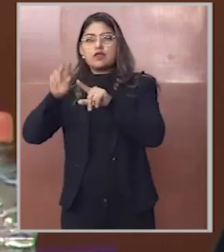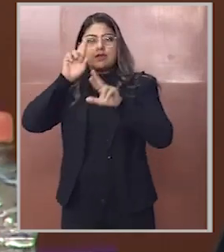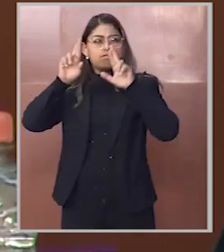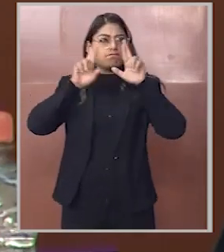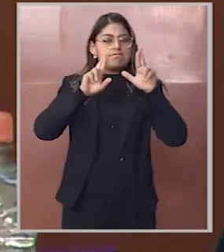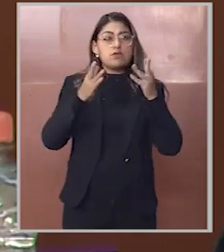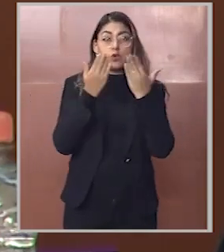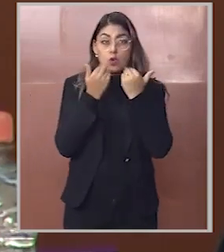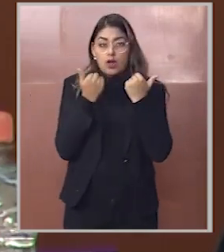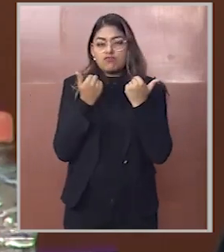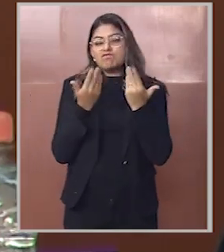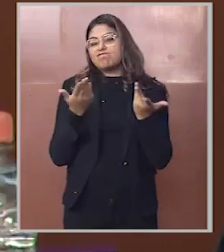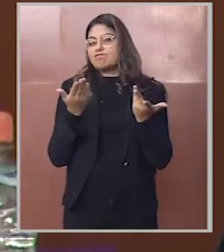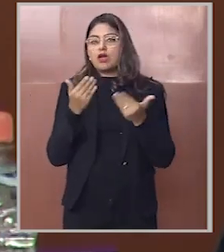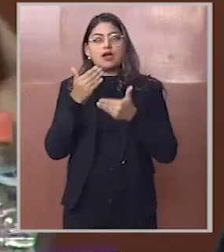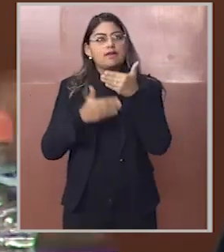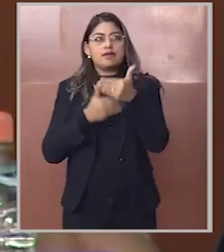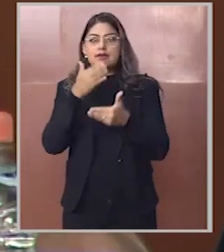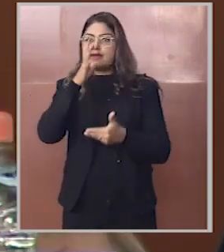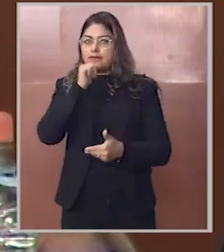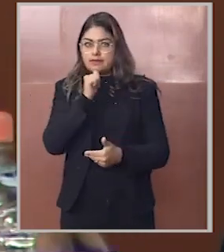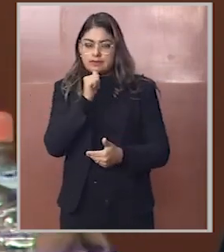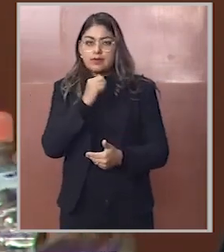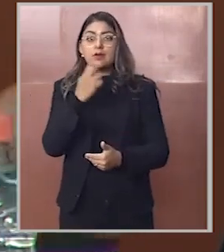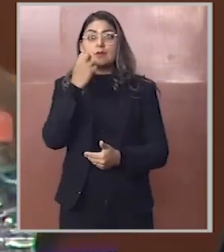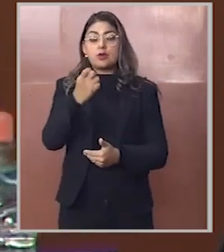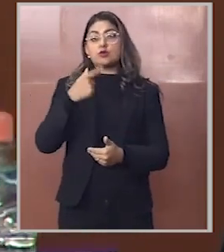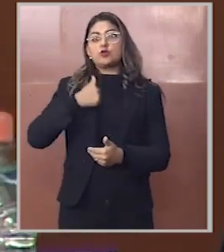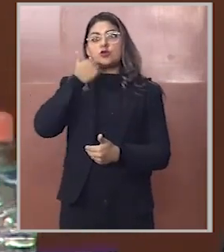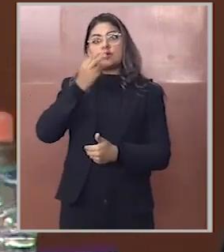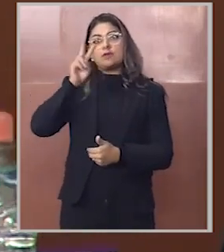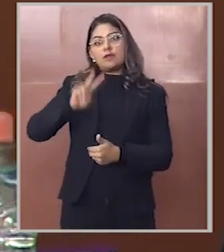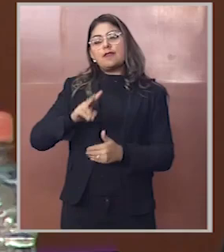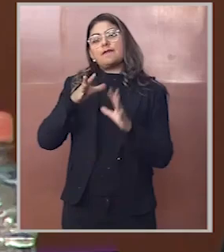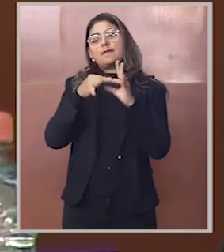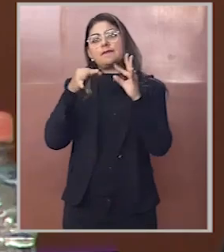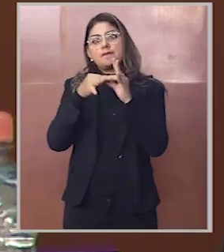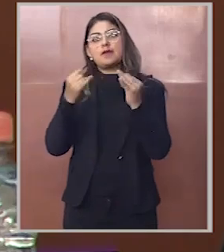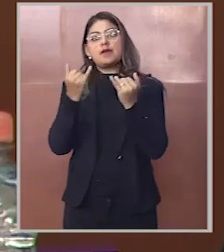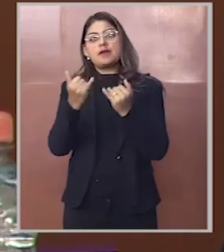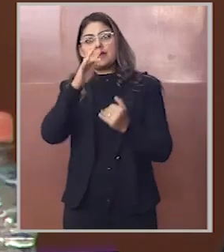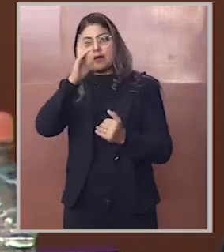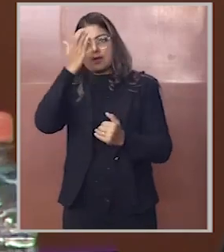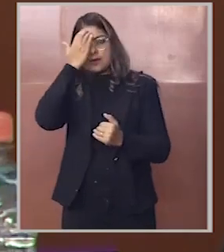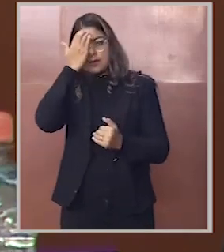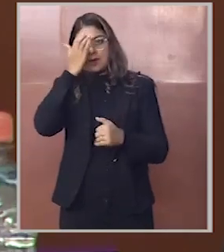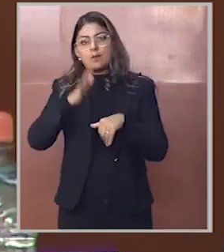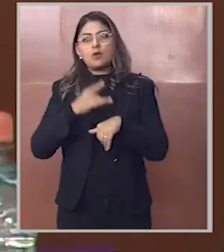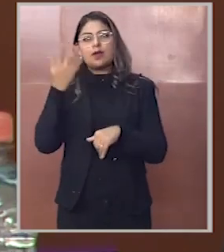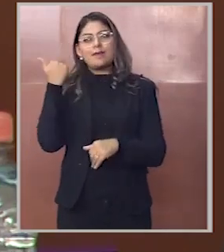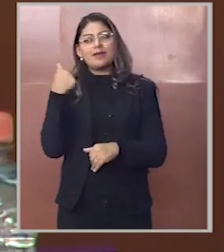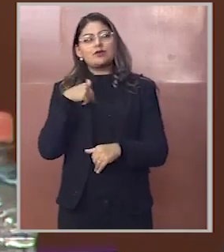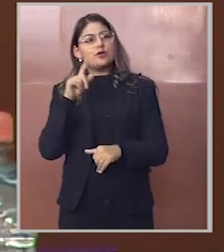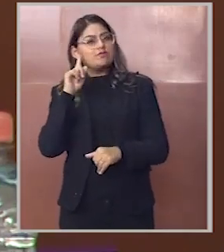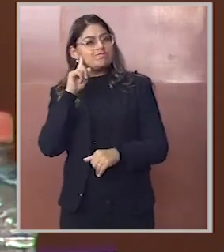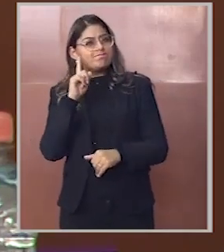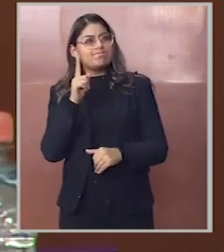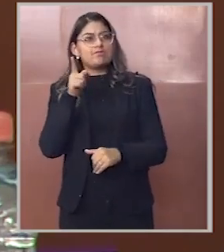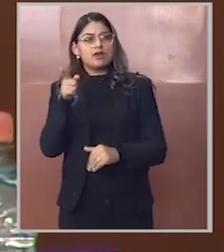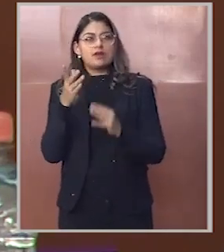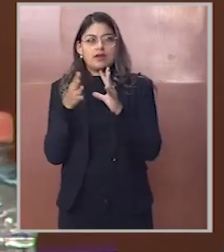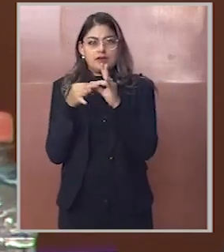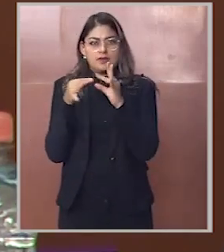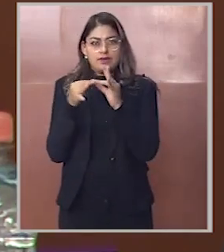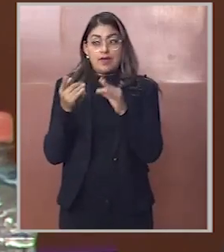platicar que e y reconocer también porque escuchaba a a la defensora no escuchaba como el